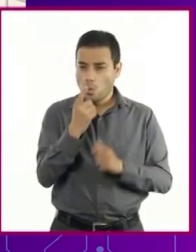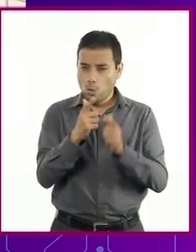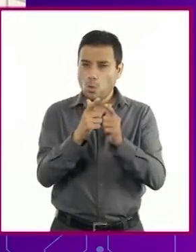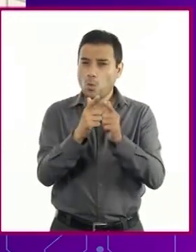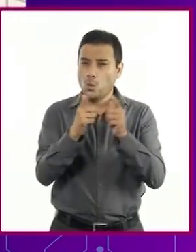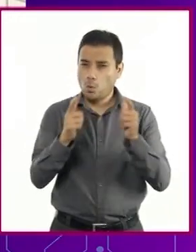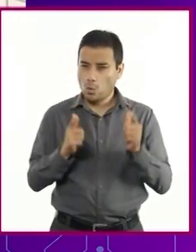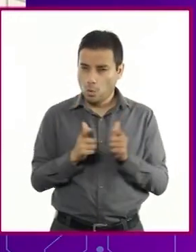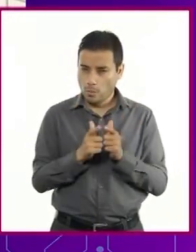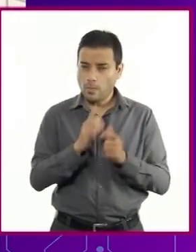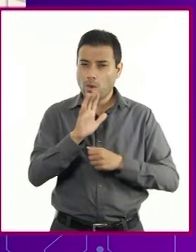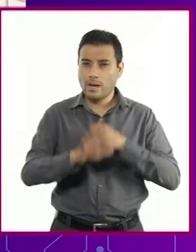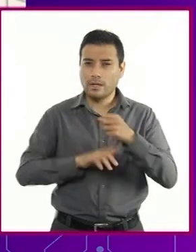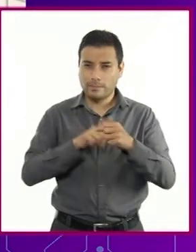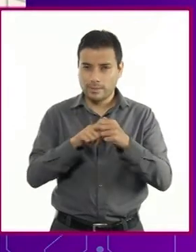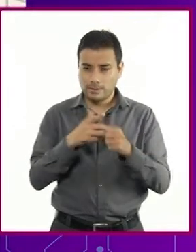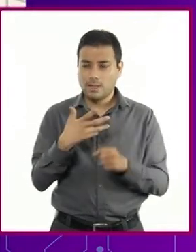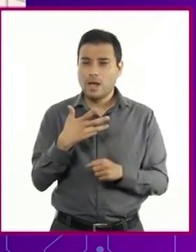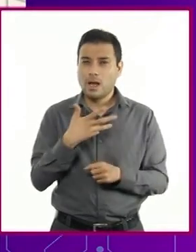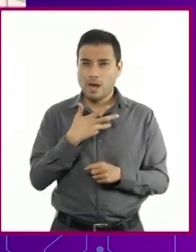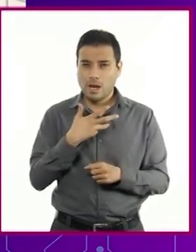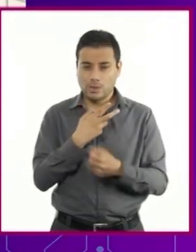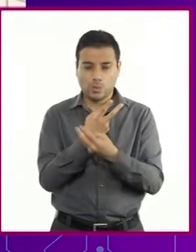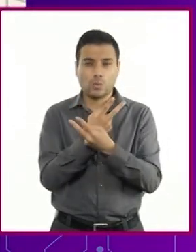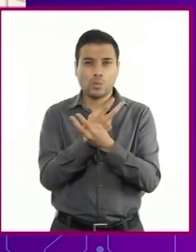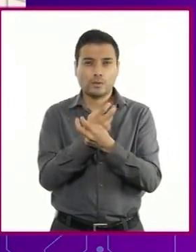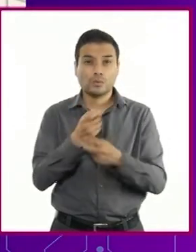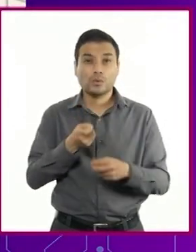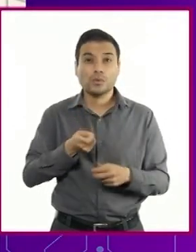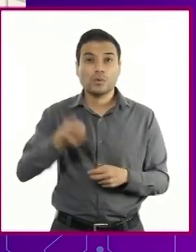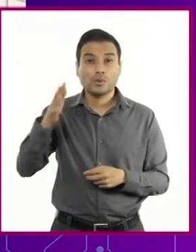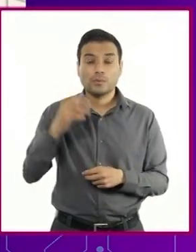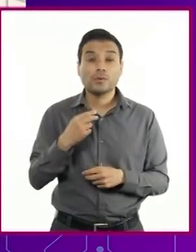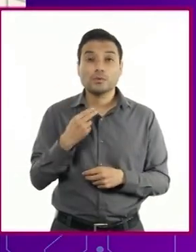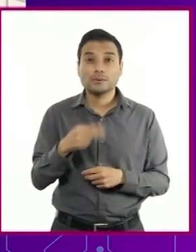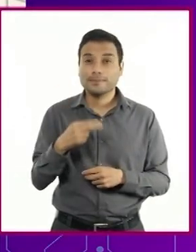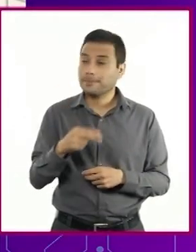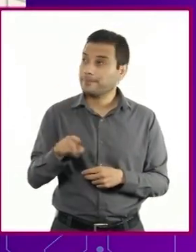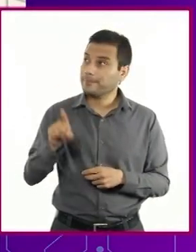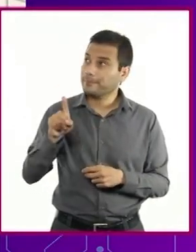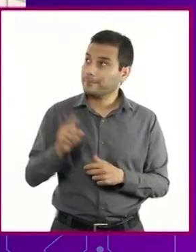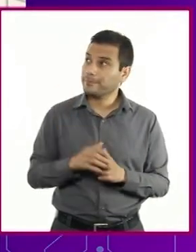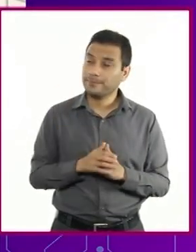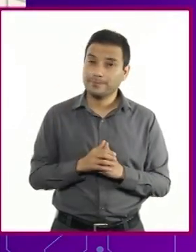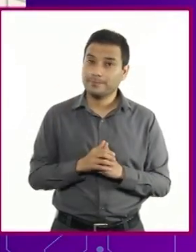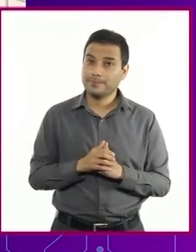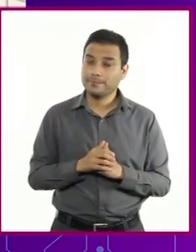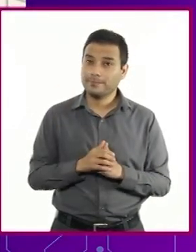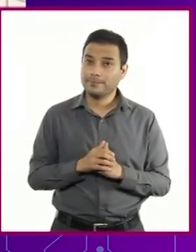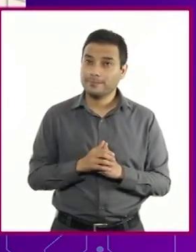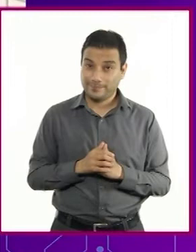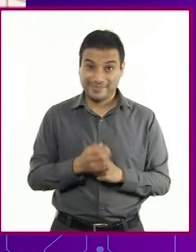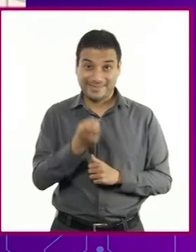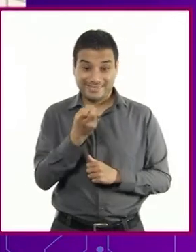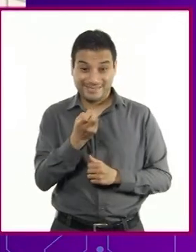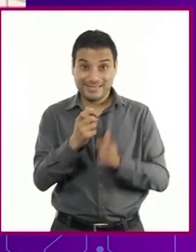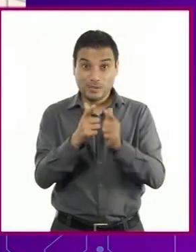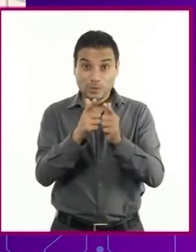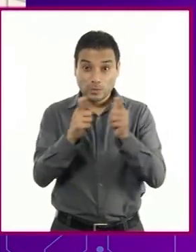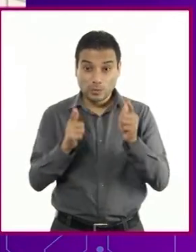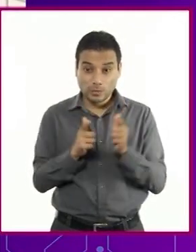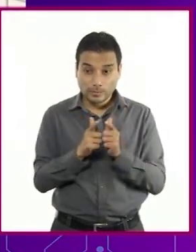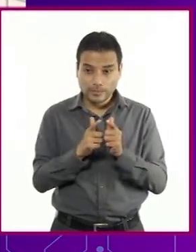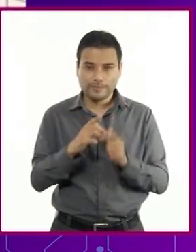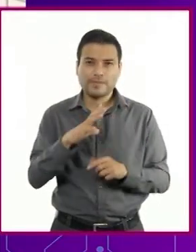numeroso de organismos que presentan huesos y son denominados vertebrados. En este grupo